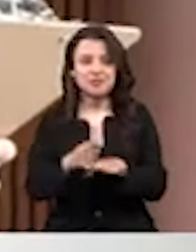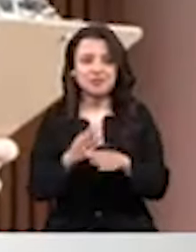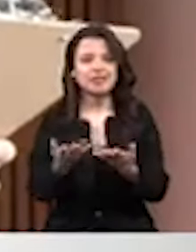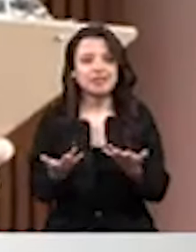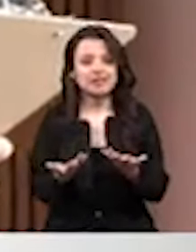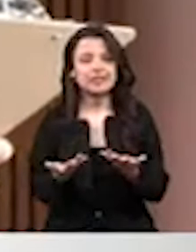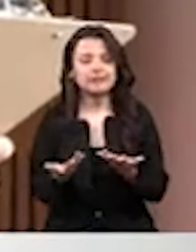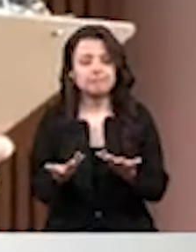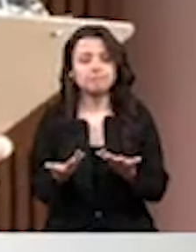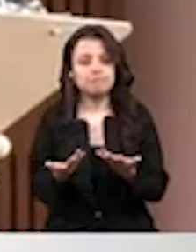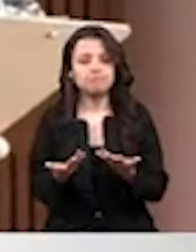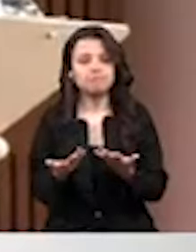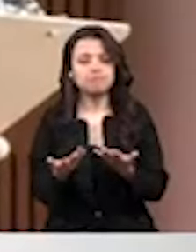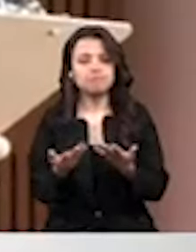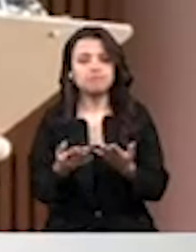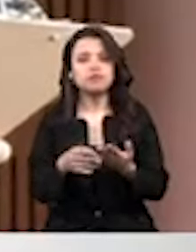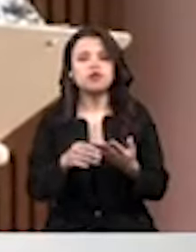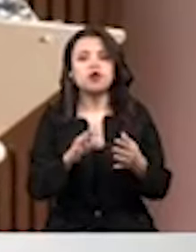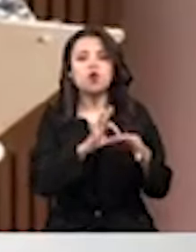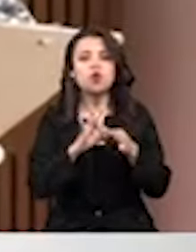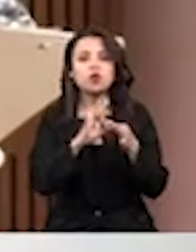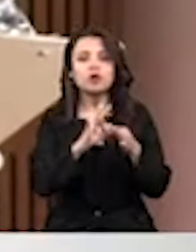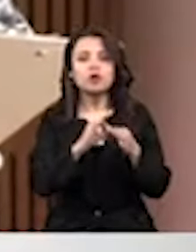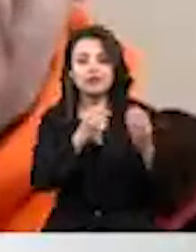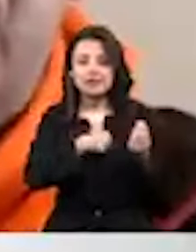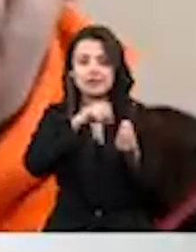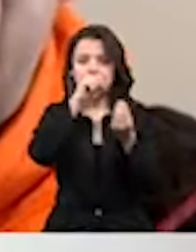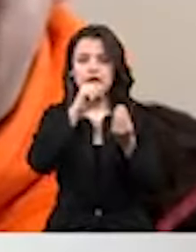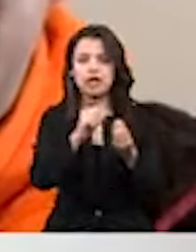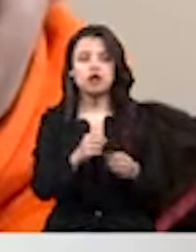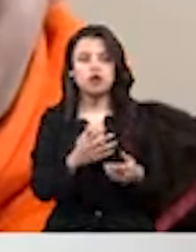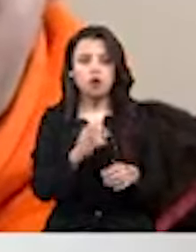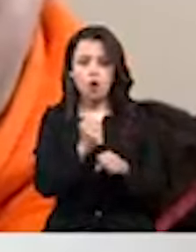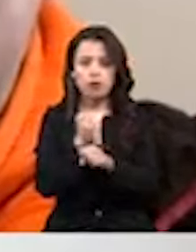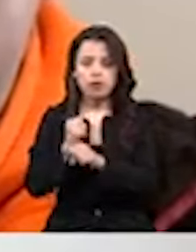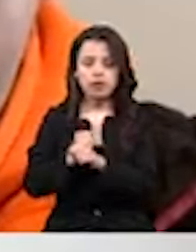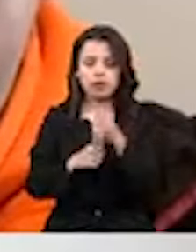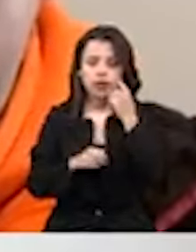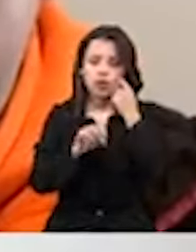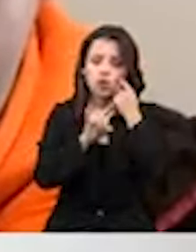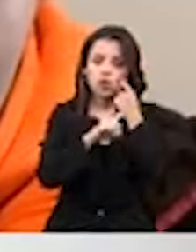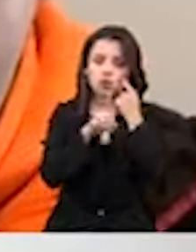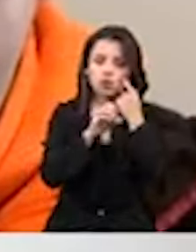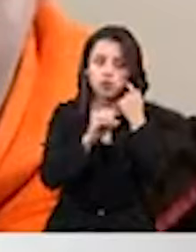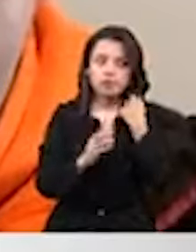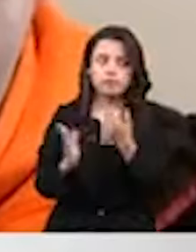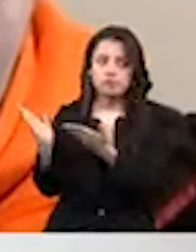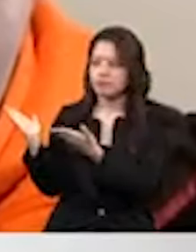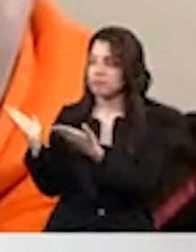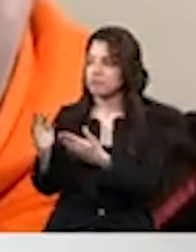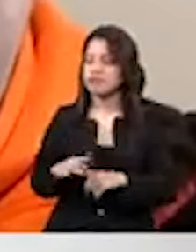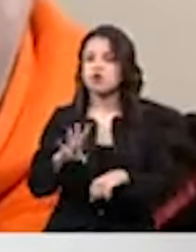se reportaron, que fueron entregados por la Unión Sindical Obrera. Profesor Nelson Alarcón, bienvenido a